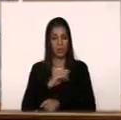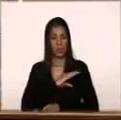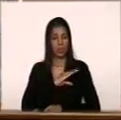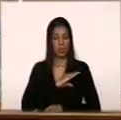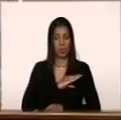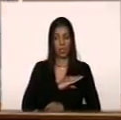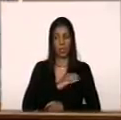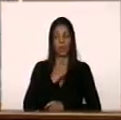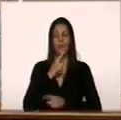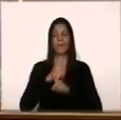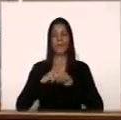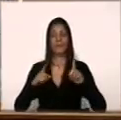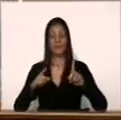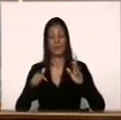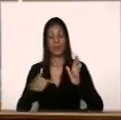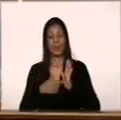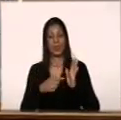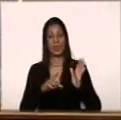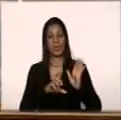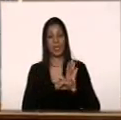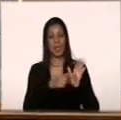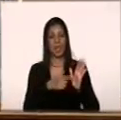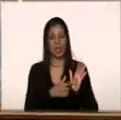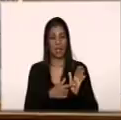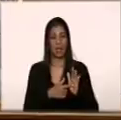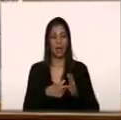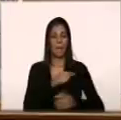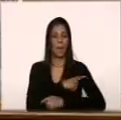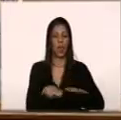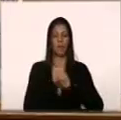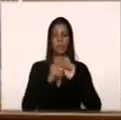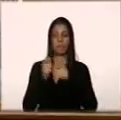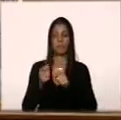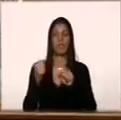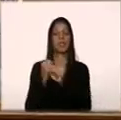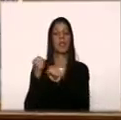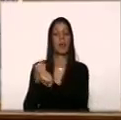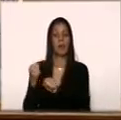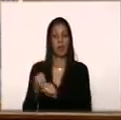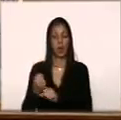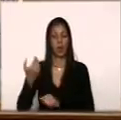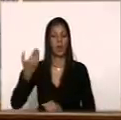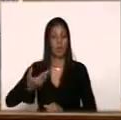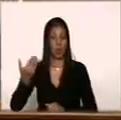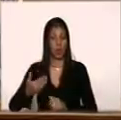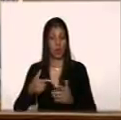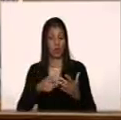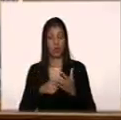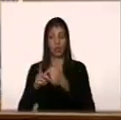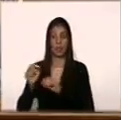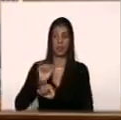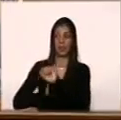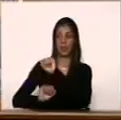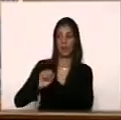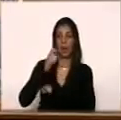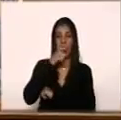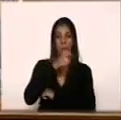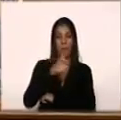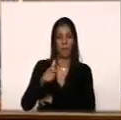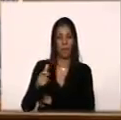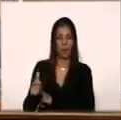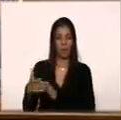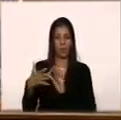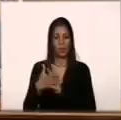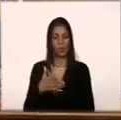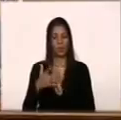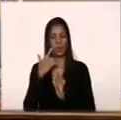pero además es un instrumento que dota a la clase obrera de herramientas verdaderas para asumir la defensa del pueblo en el marco